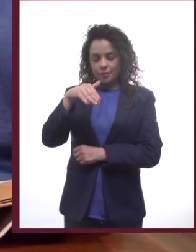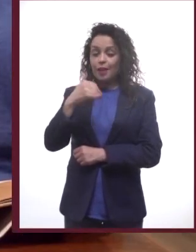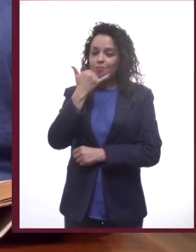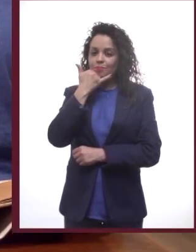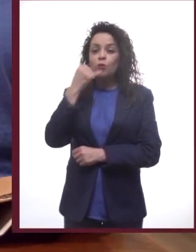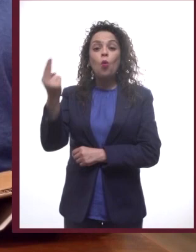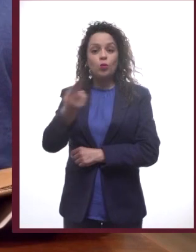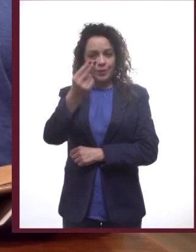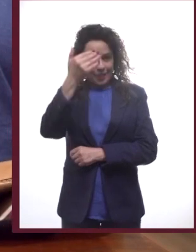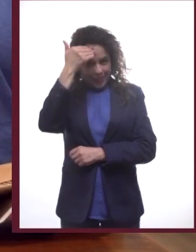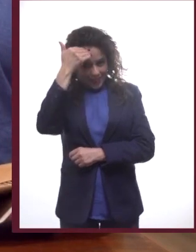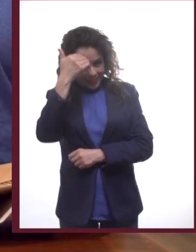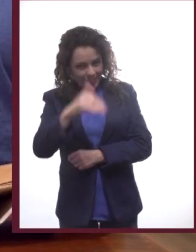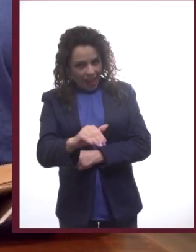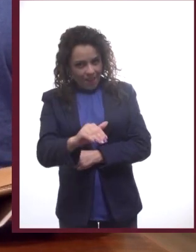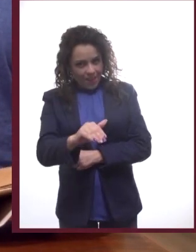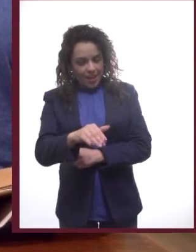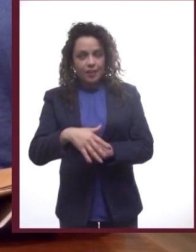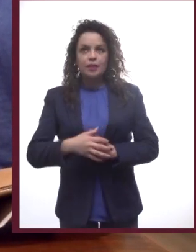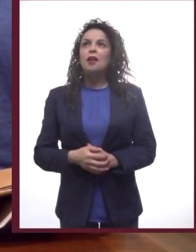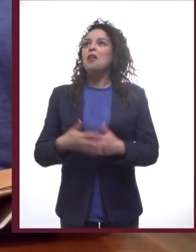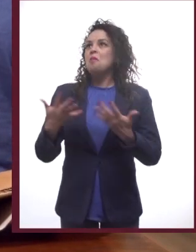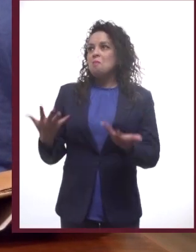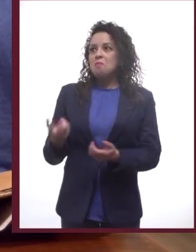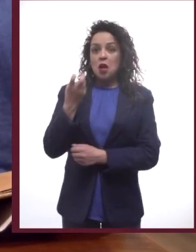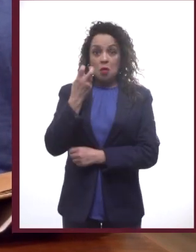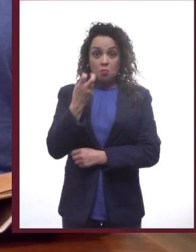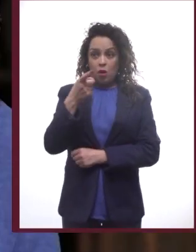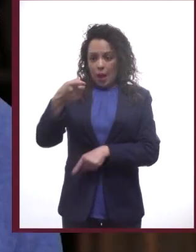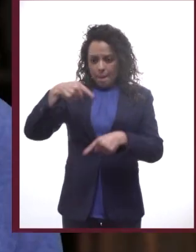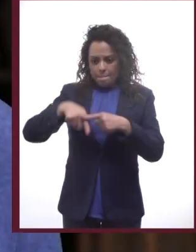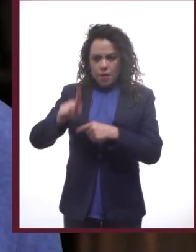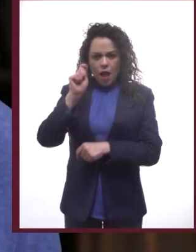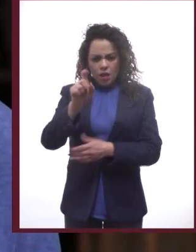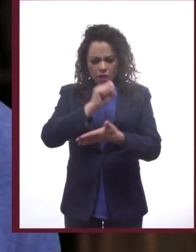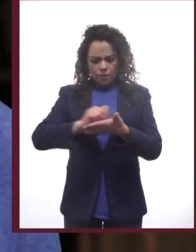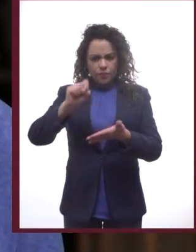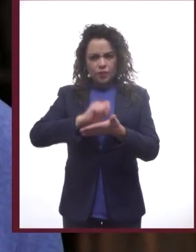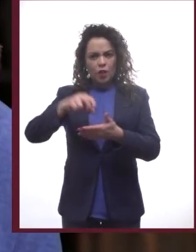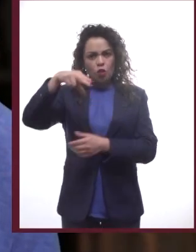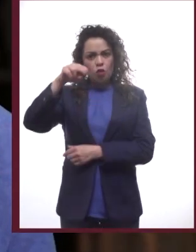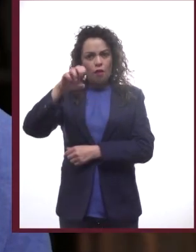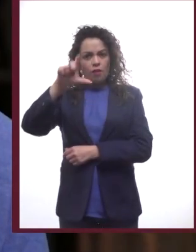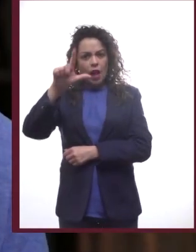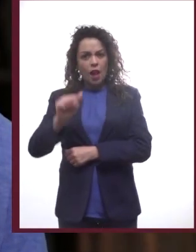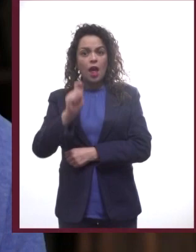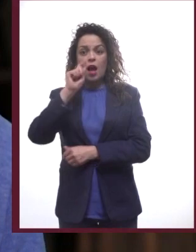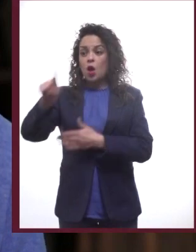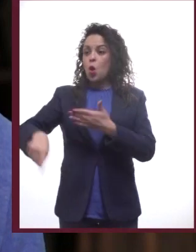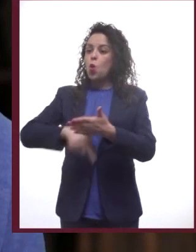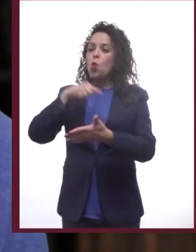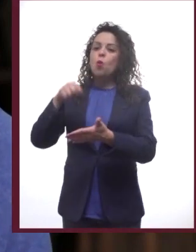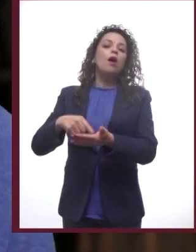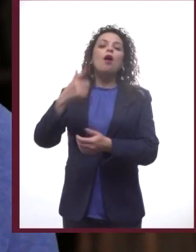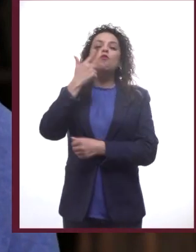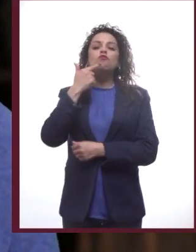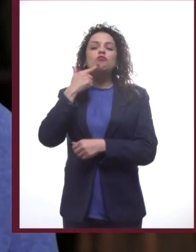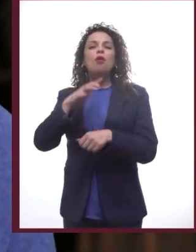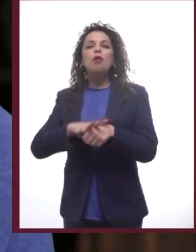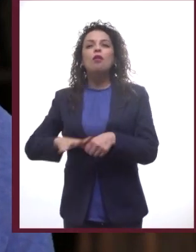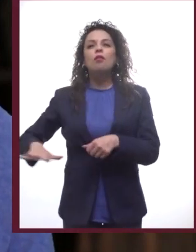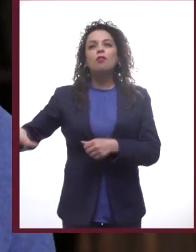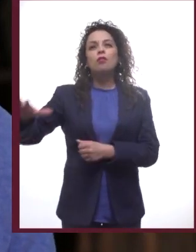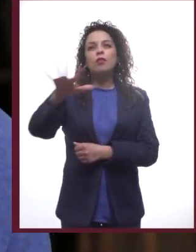usted sabe. Por eso empiezas tu novela en un lugar de tierra colorada de